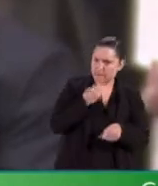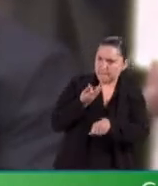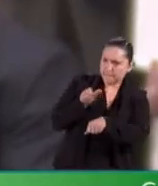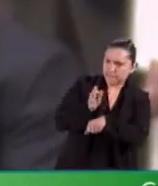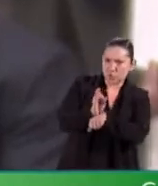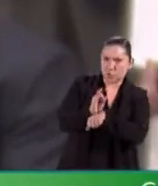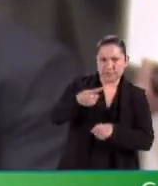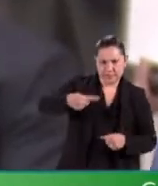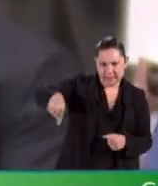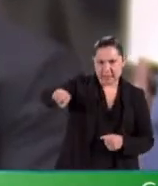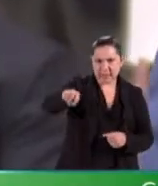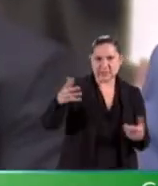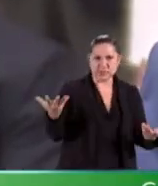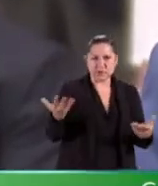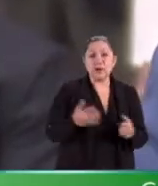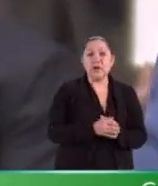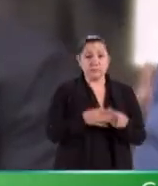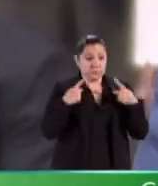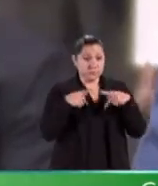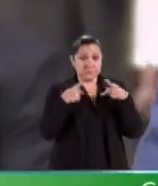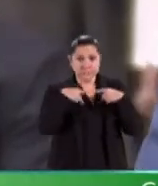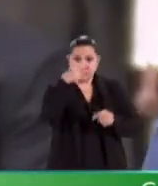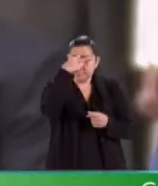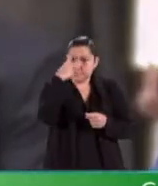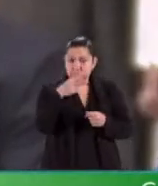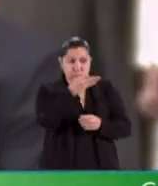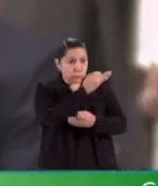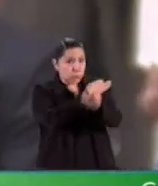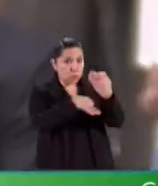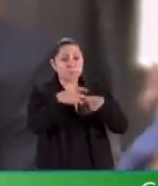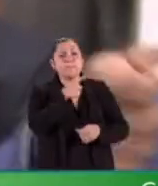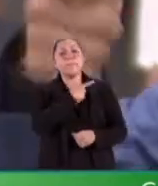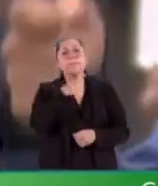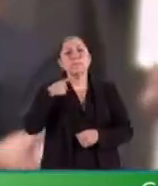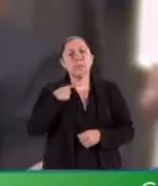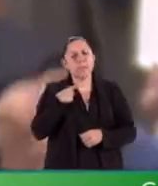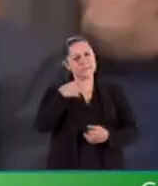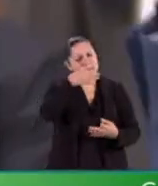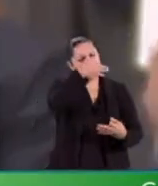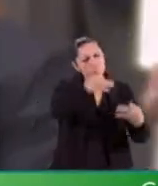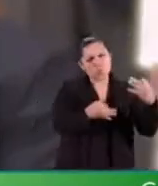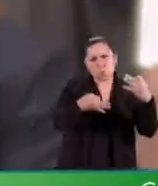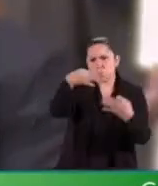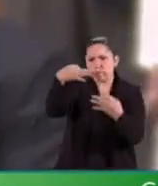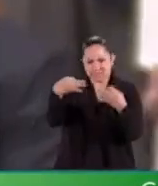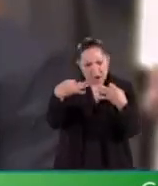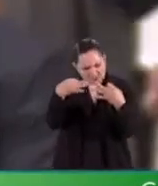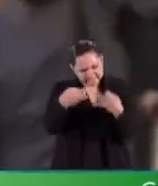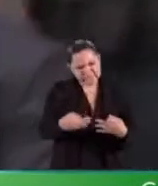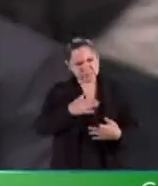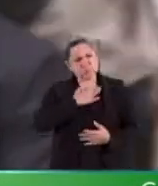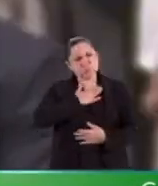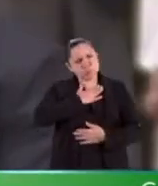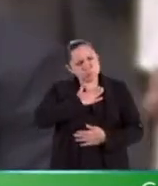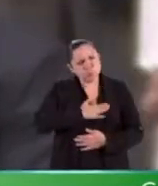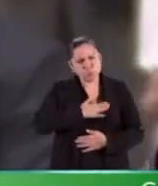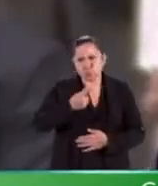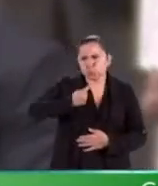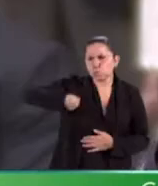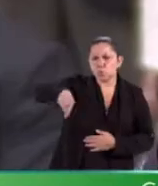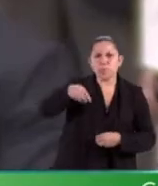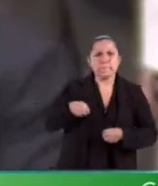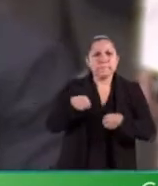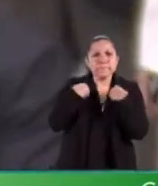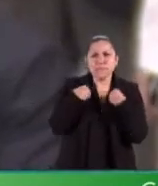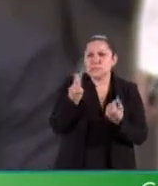los mexicanos merecemos un poder judicial que responda a nuestras necesidades, que